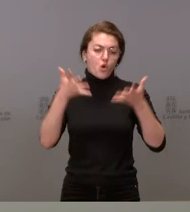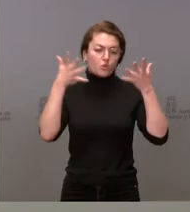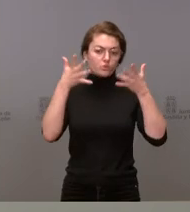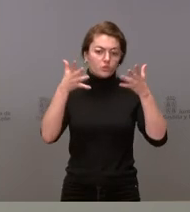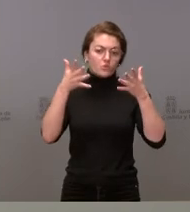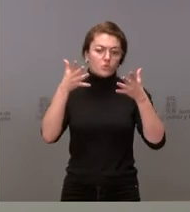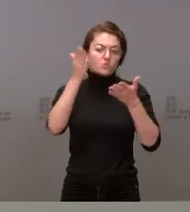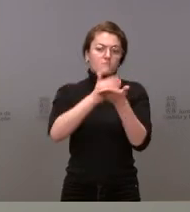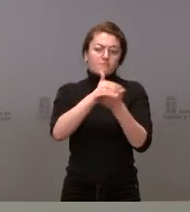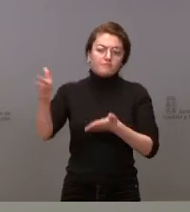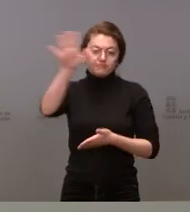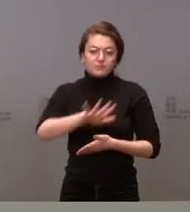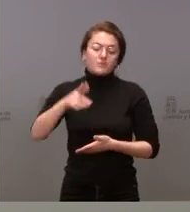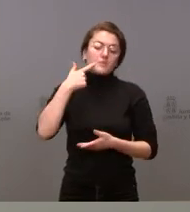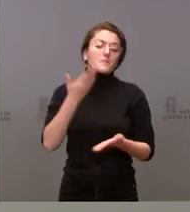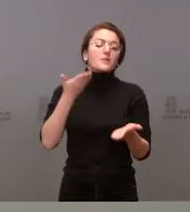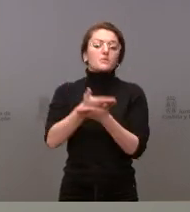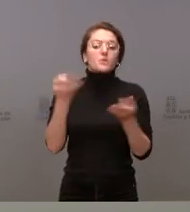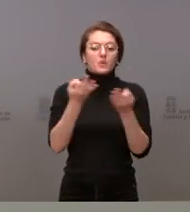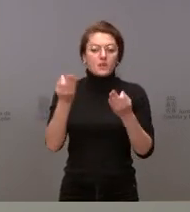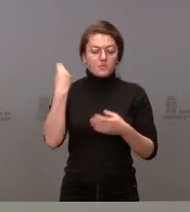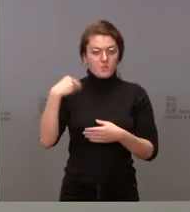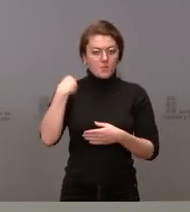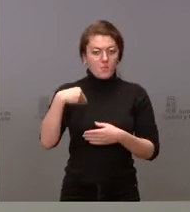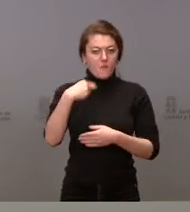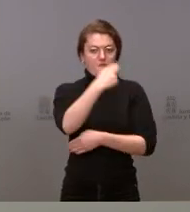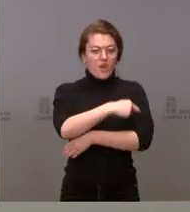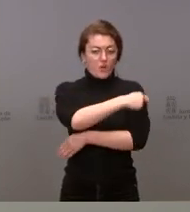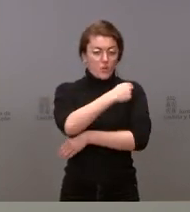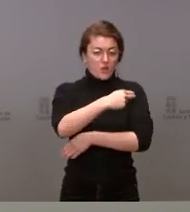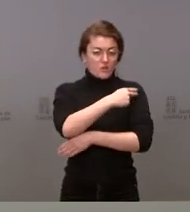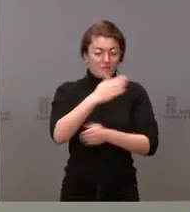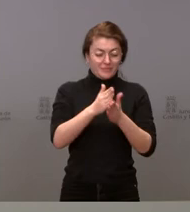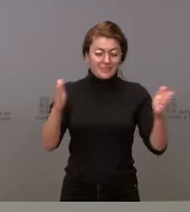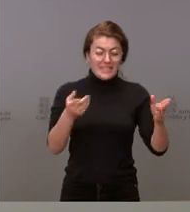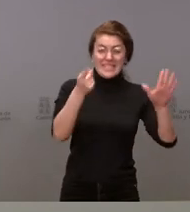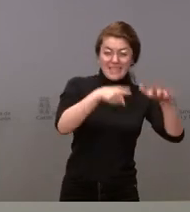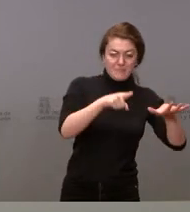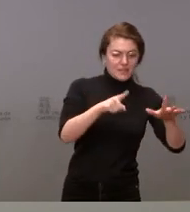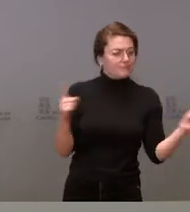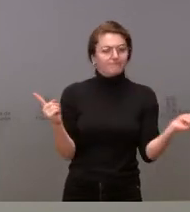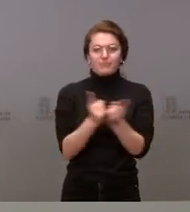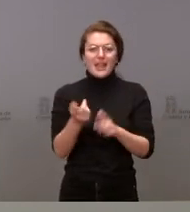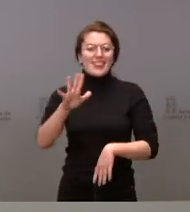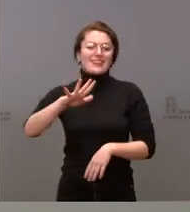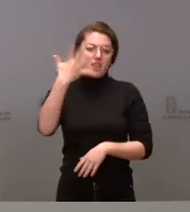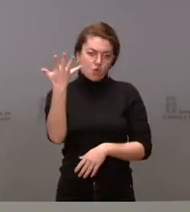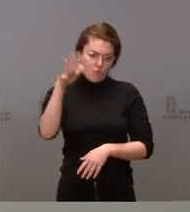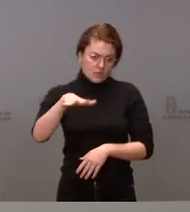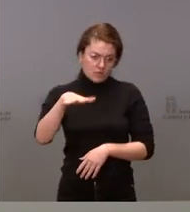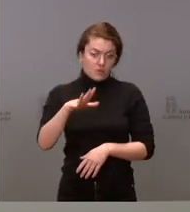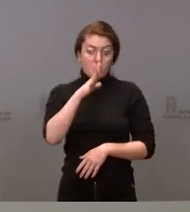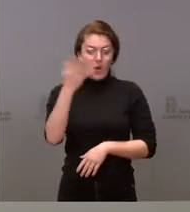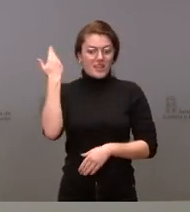que se acortará el intervalo de vacunación de seis meses a cinco porque con las tasas de cobertura que tenemos ya